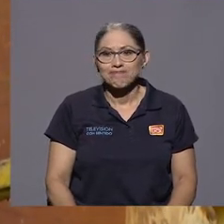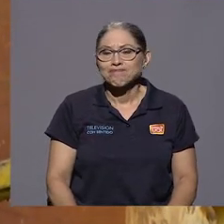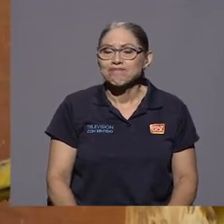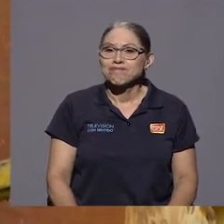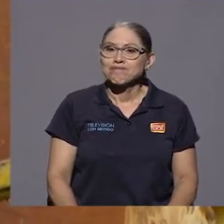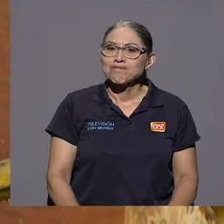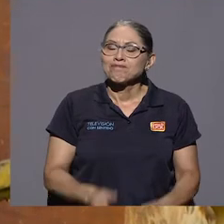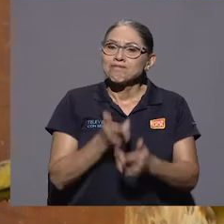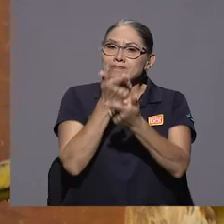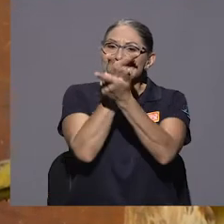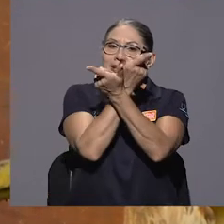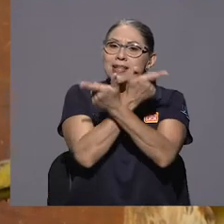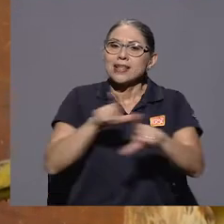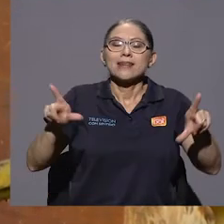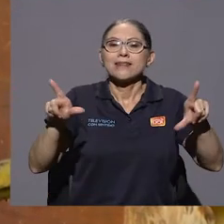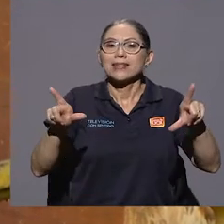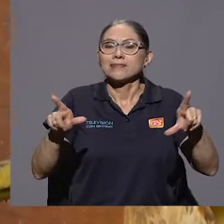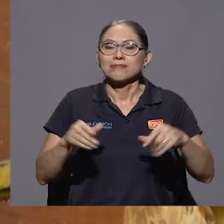Libre.